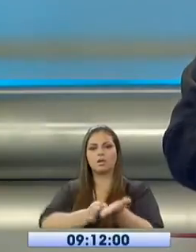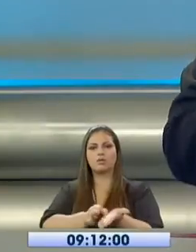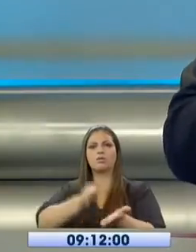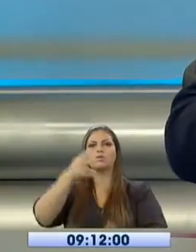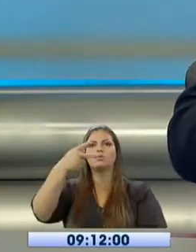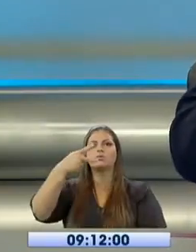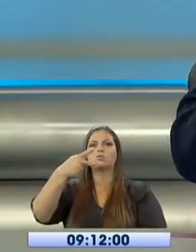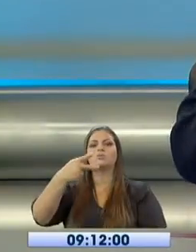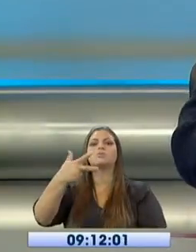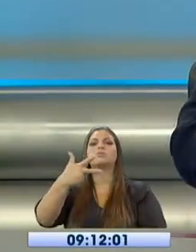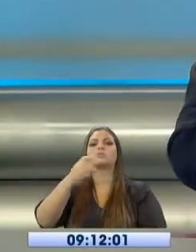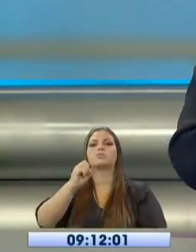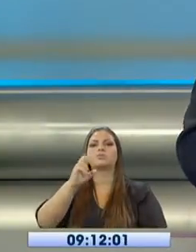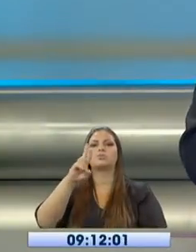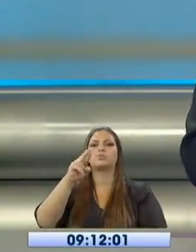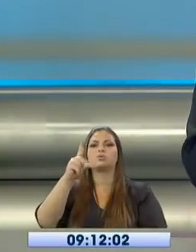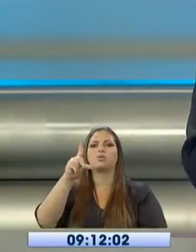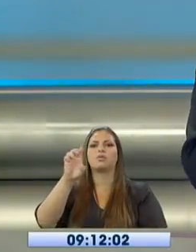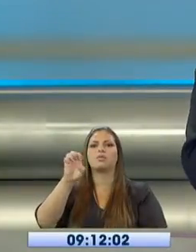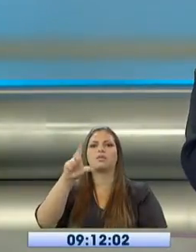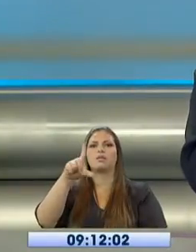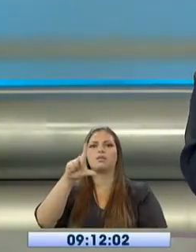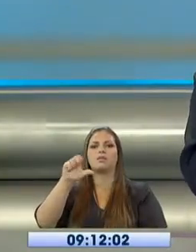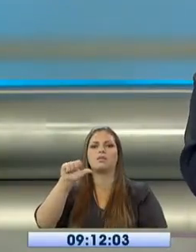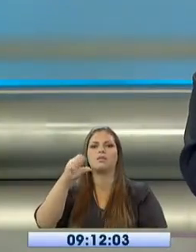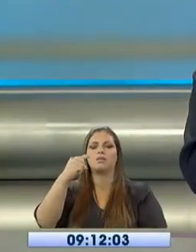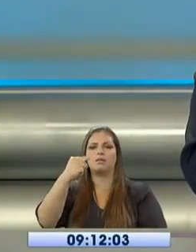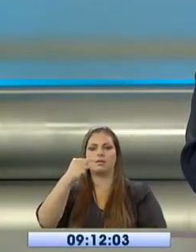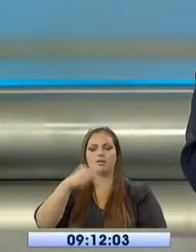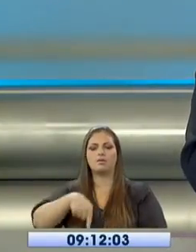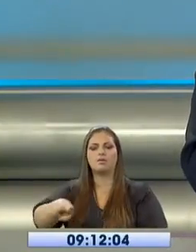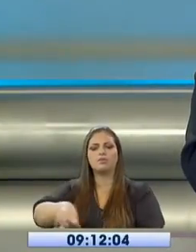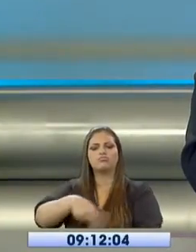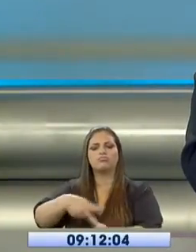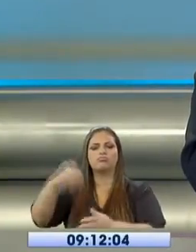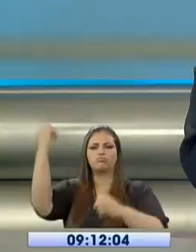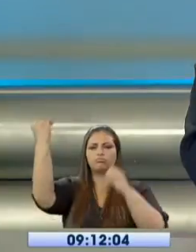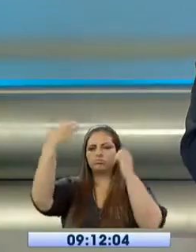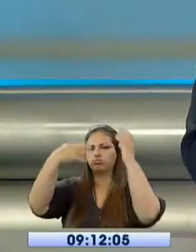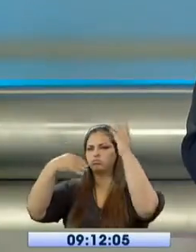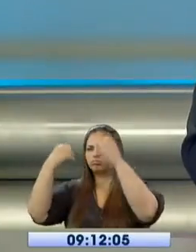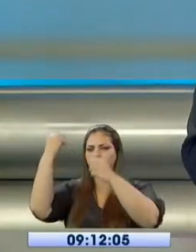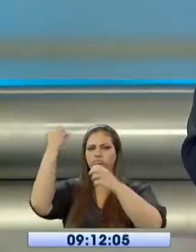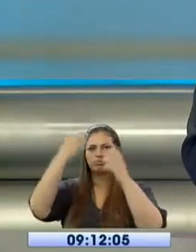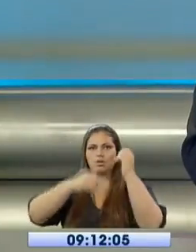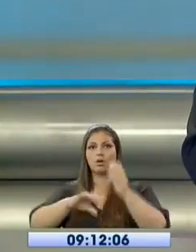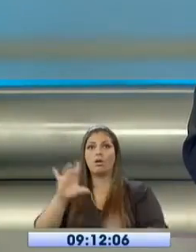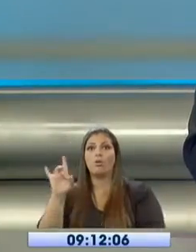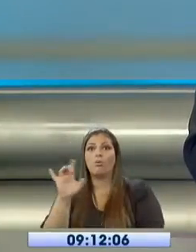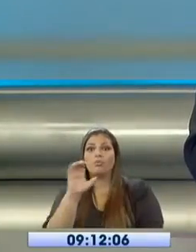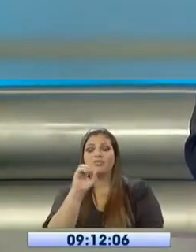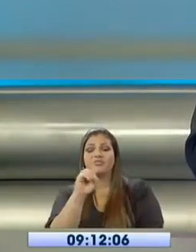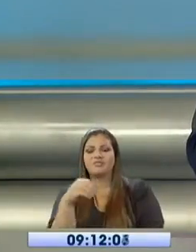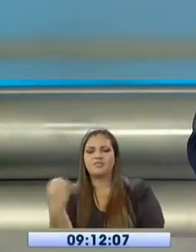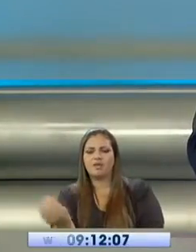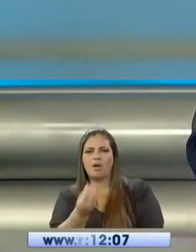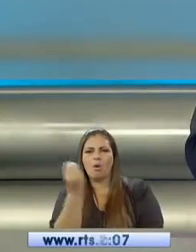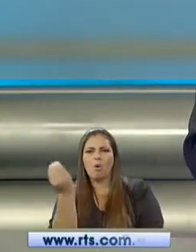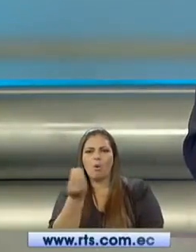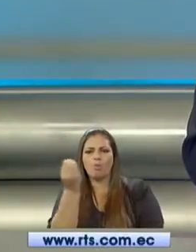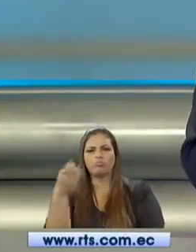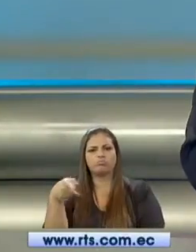de una discoteca ubicada en el cantón Chordelec, esto en la provincia de La Azuay. Entre las evidencias, escuchen